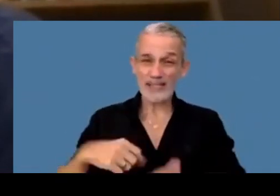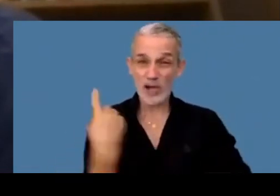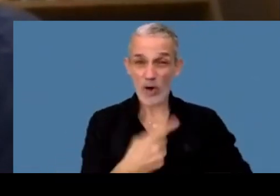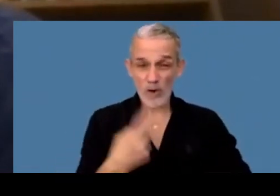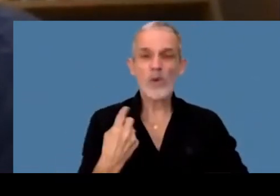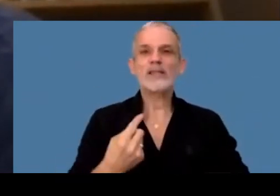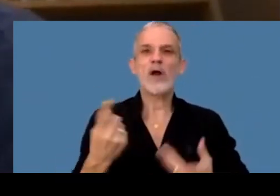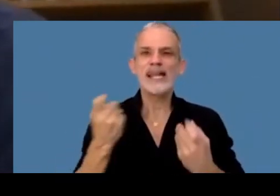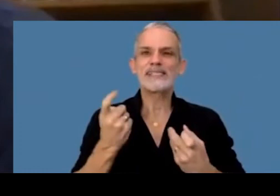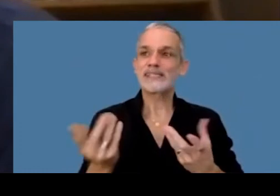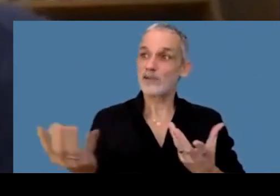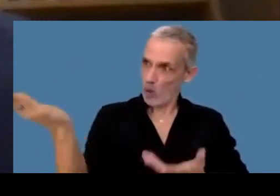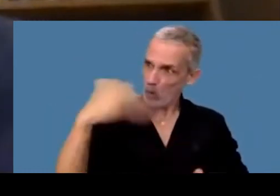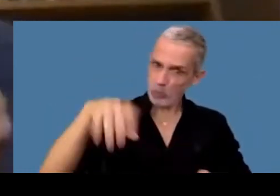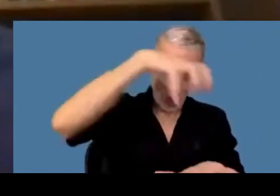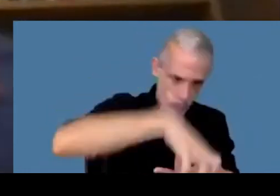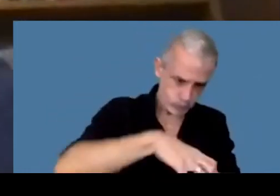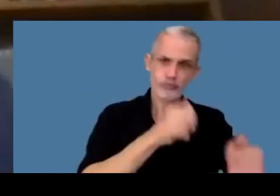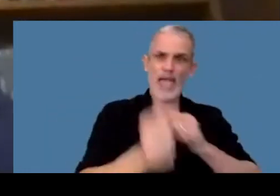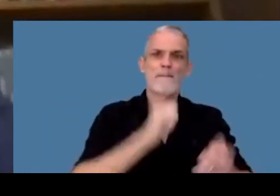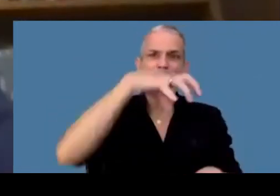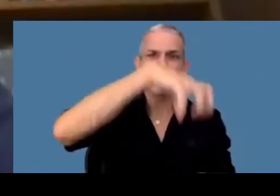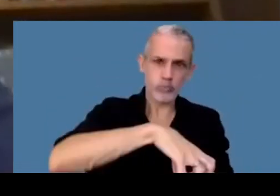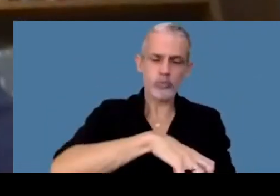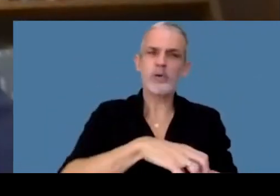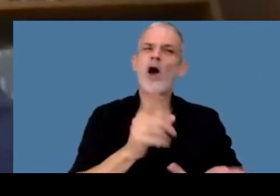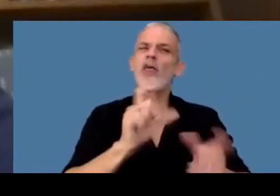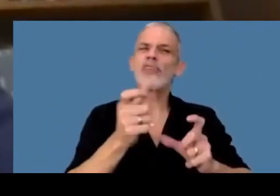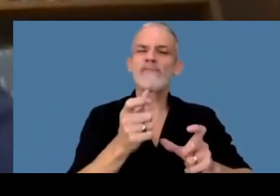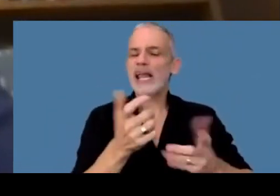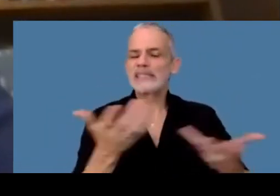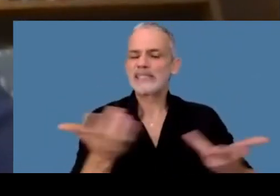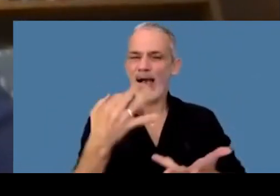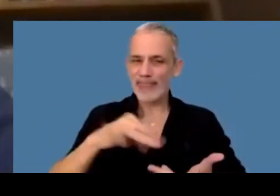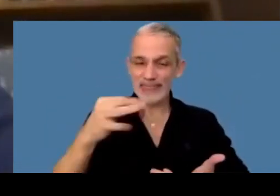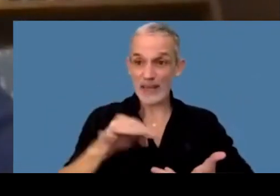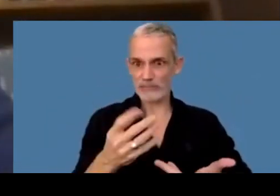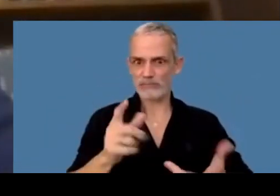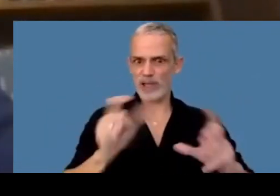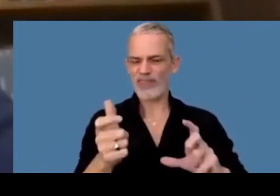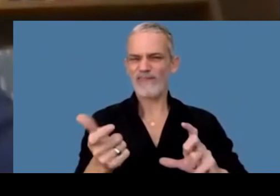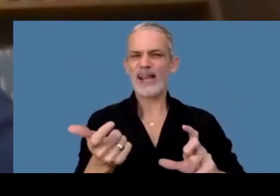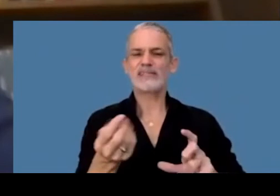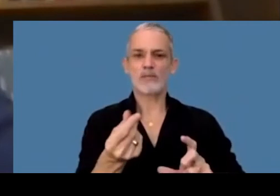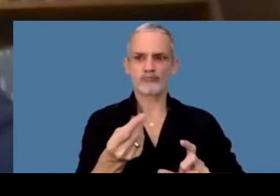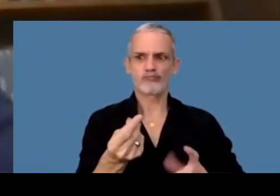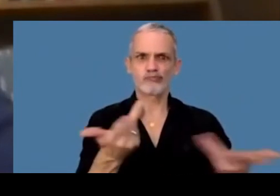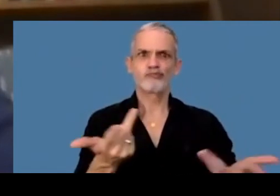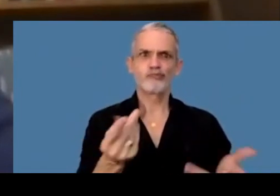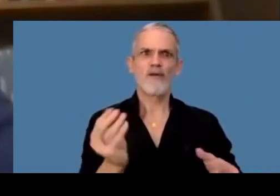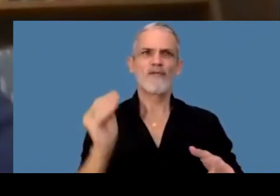a partir de una diferencia X que sume en términos de valor agregado,